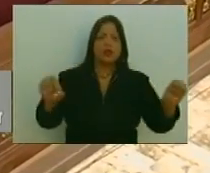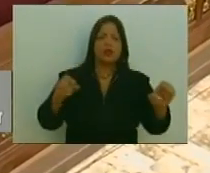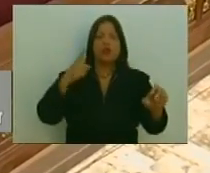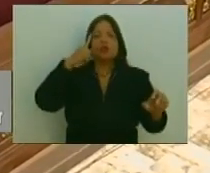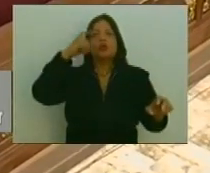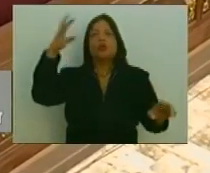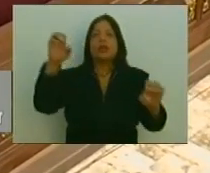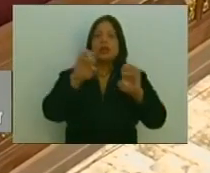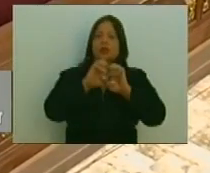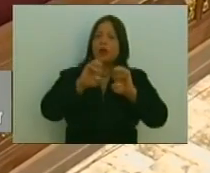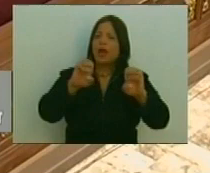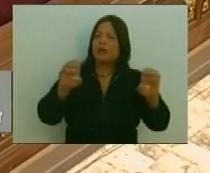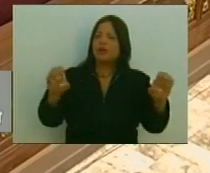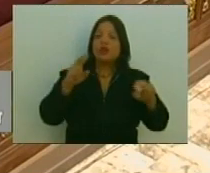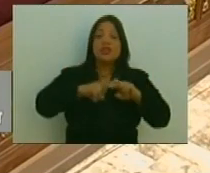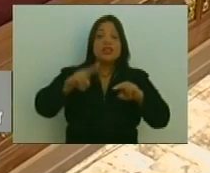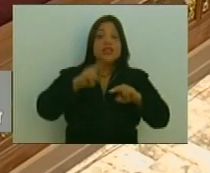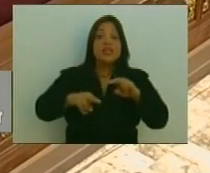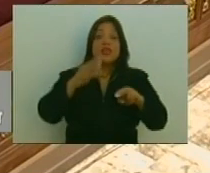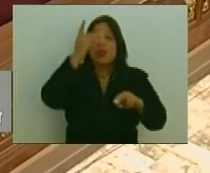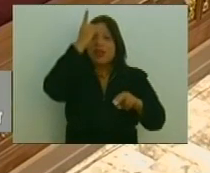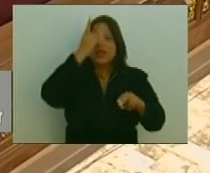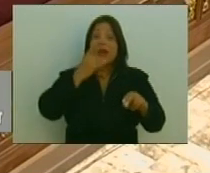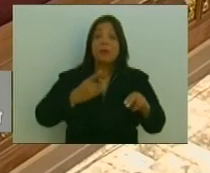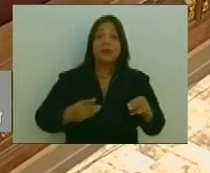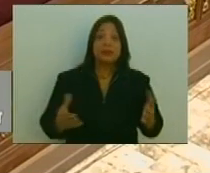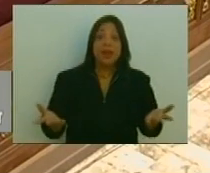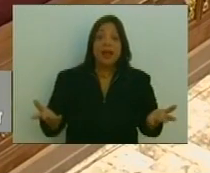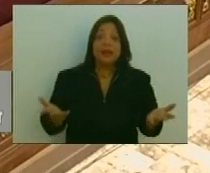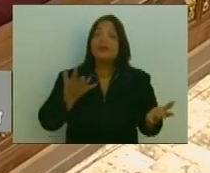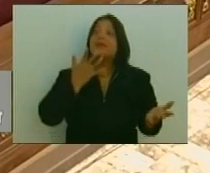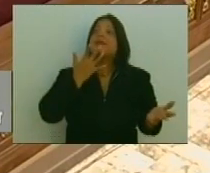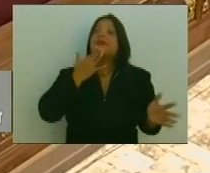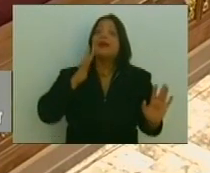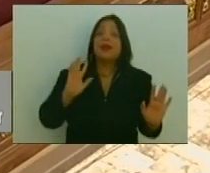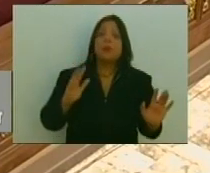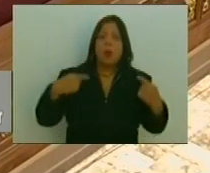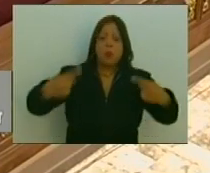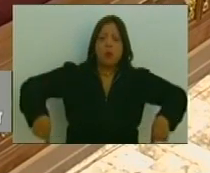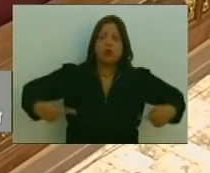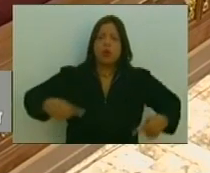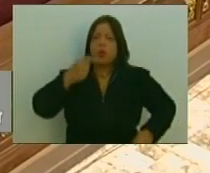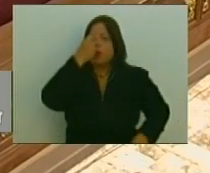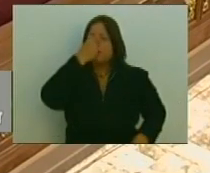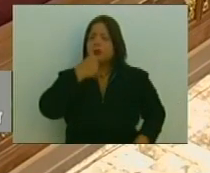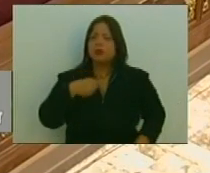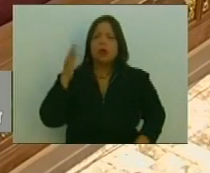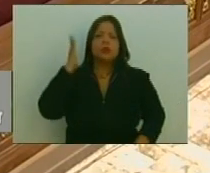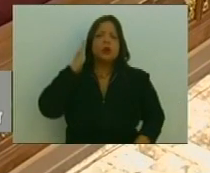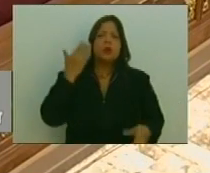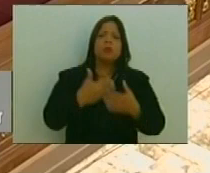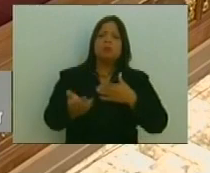soñamos con que un niño con discapacidad, ¿verdad?, motora, visual, y